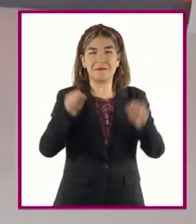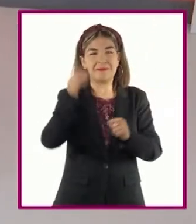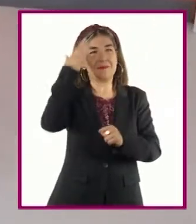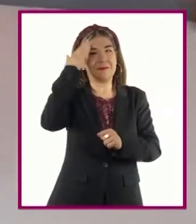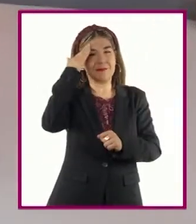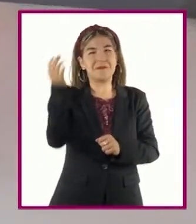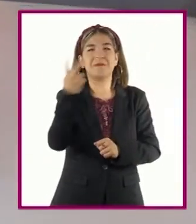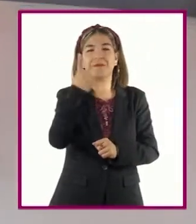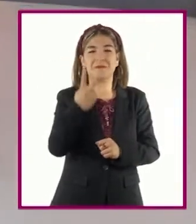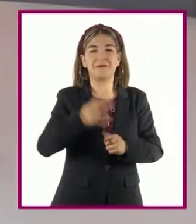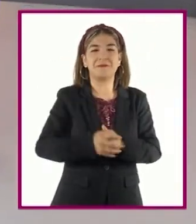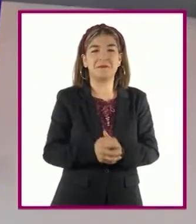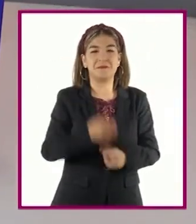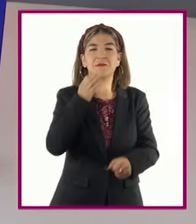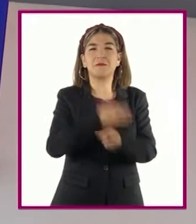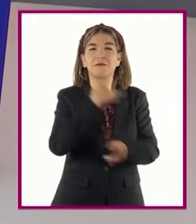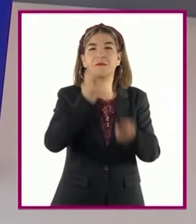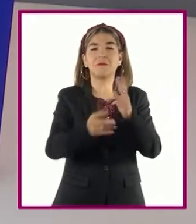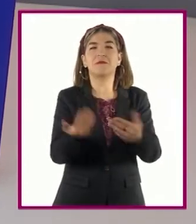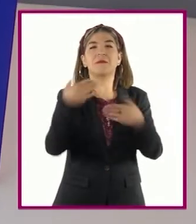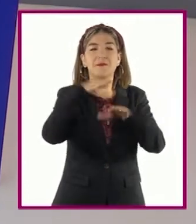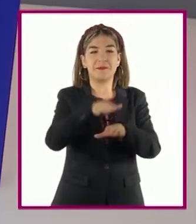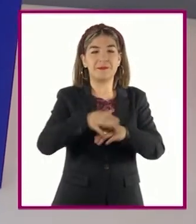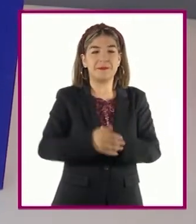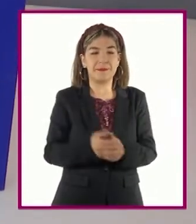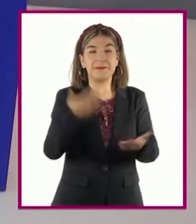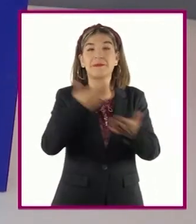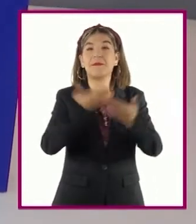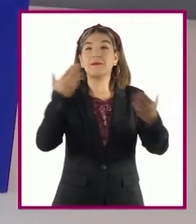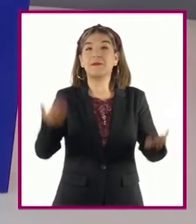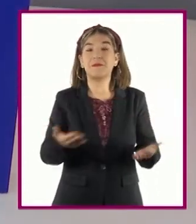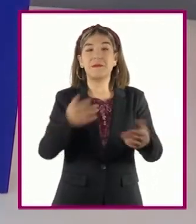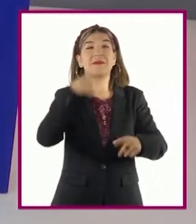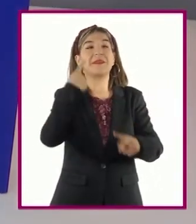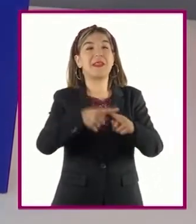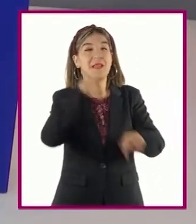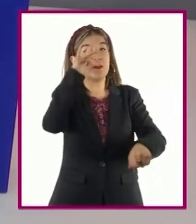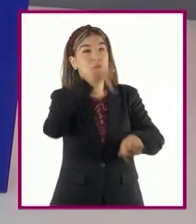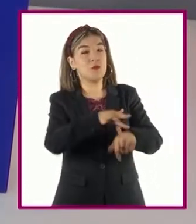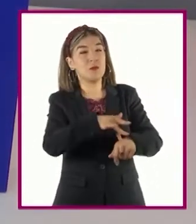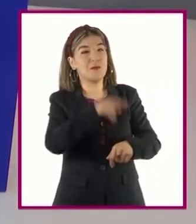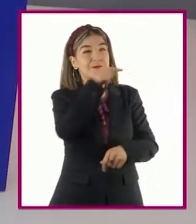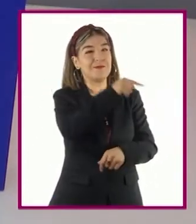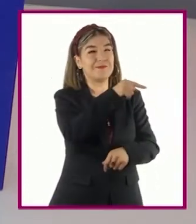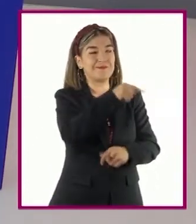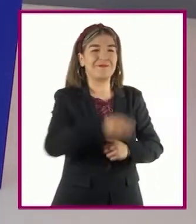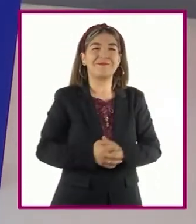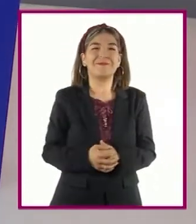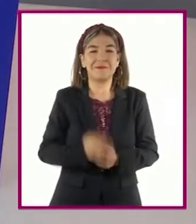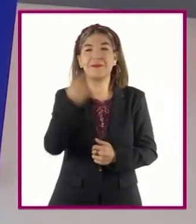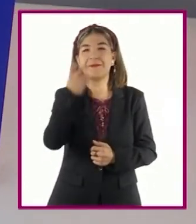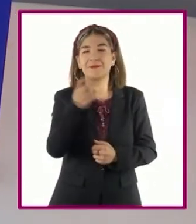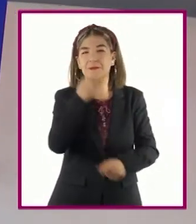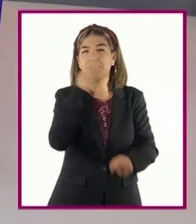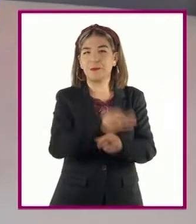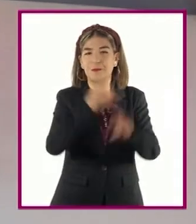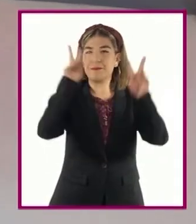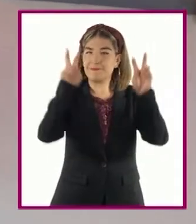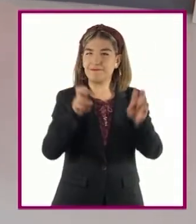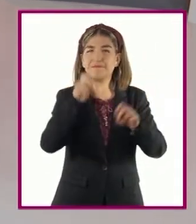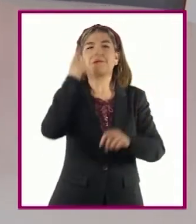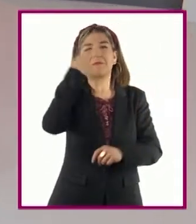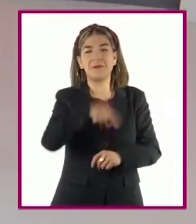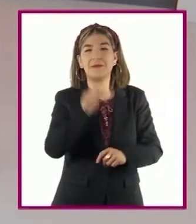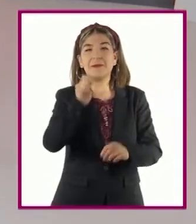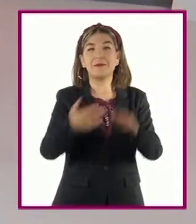Materna 2. Hoy hablaremos sobre Ahora le toca el turno a. Con esto nos referimos a que